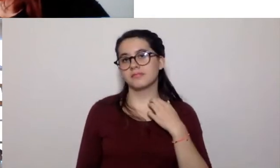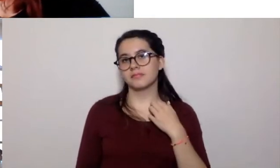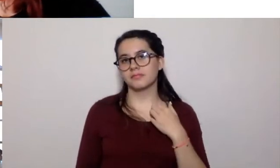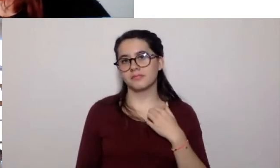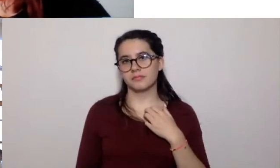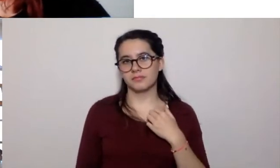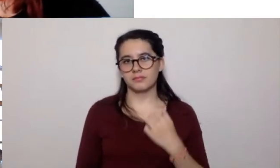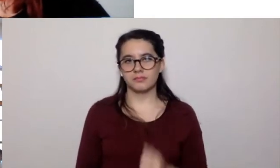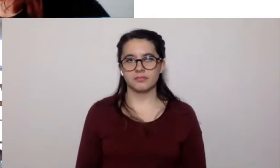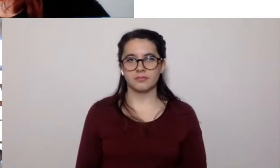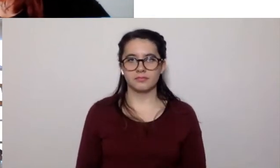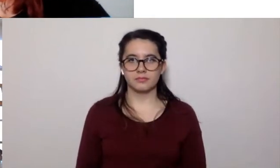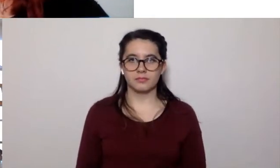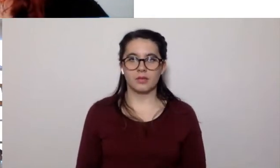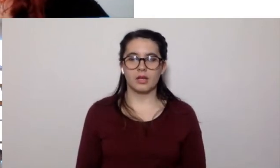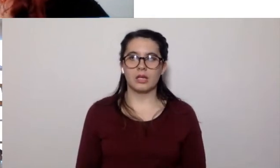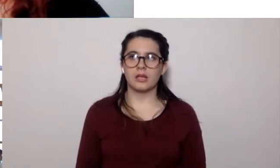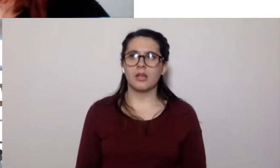que